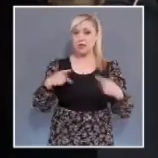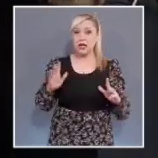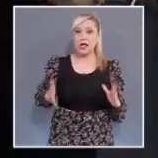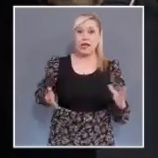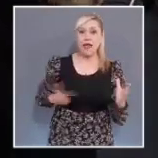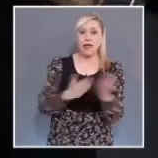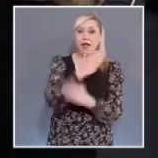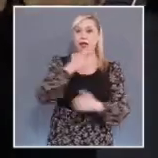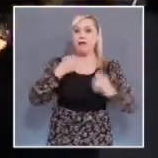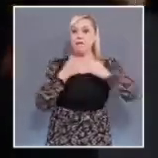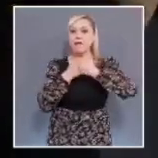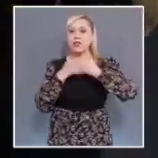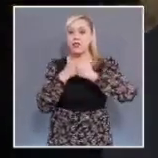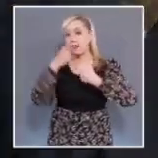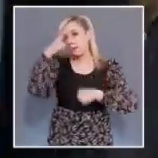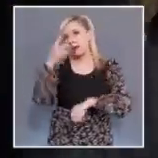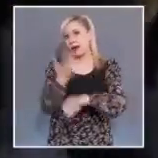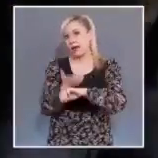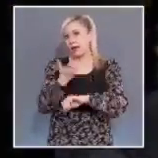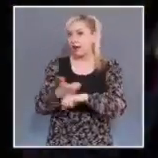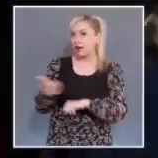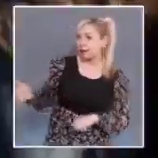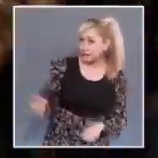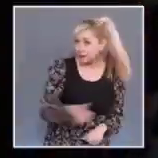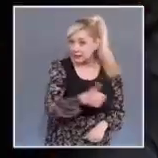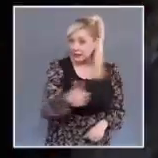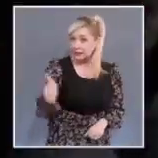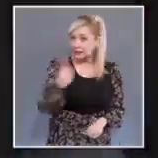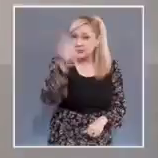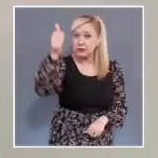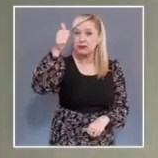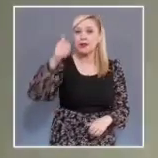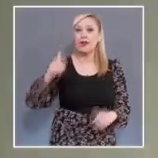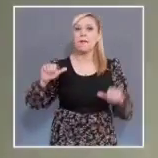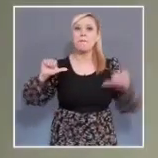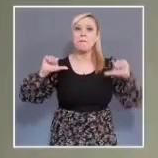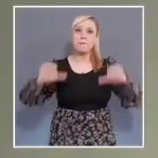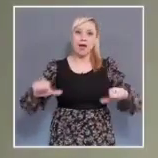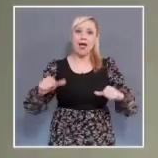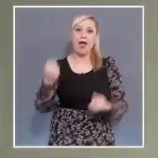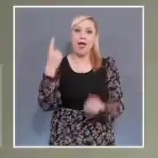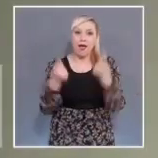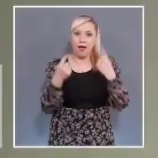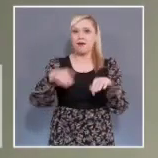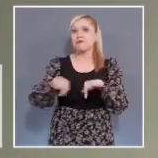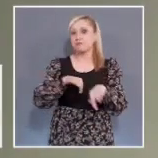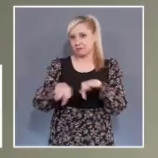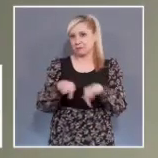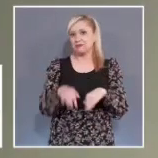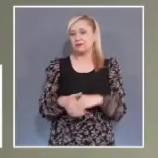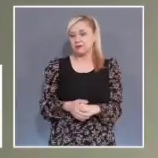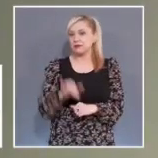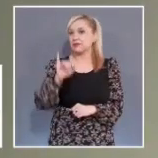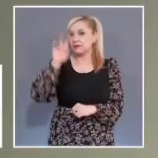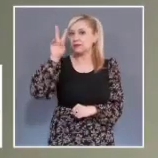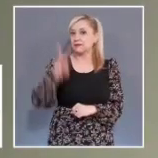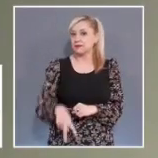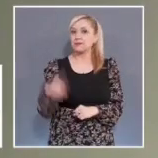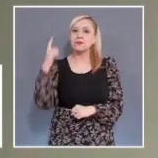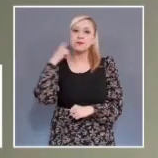hacia Estados Unidos, algunos con oportunidades de empleo. Durante los procesos de